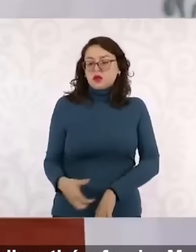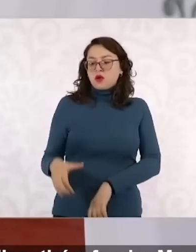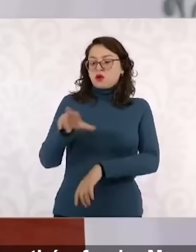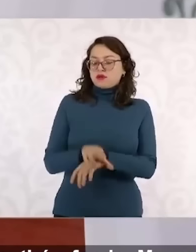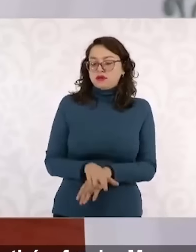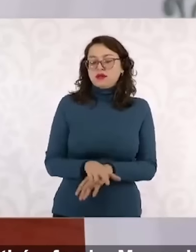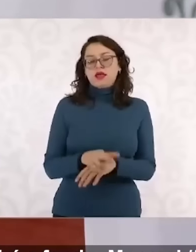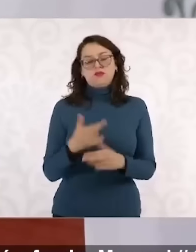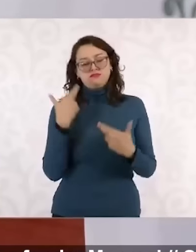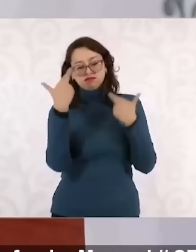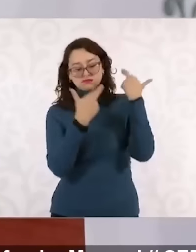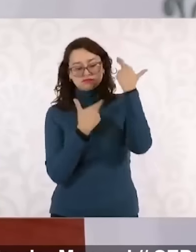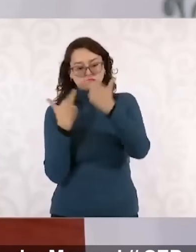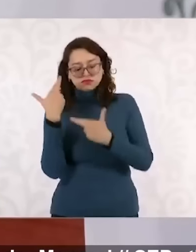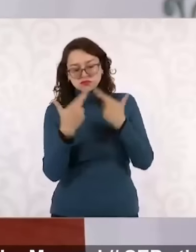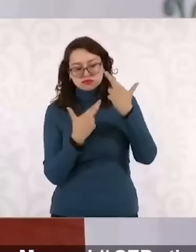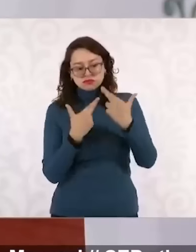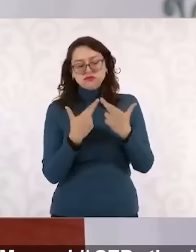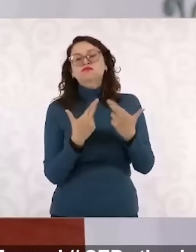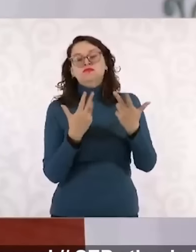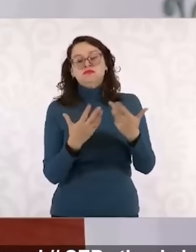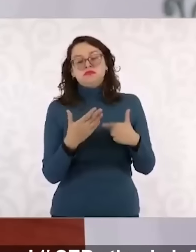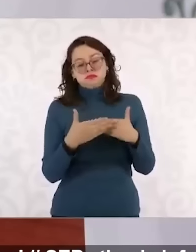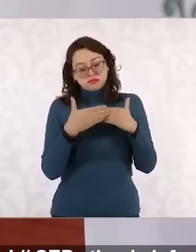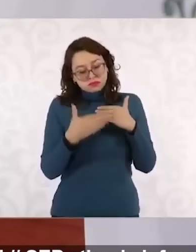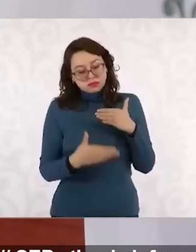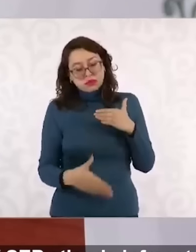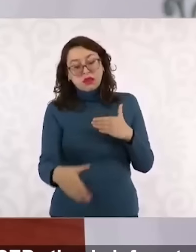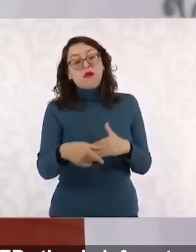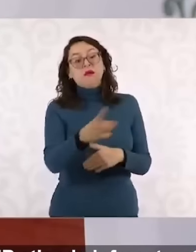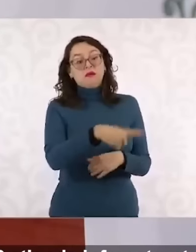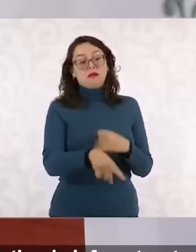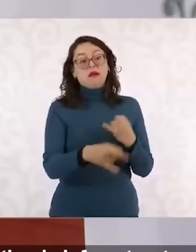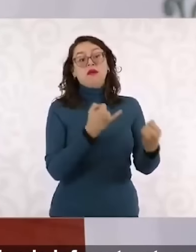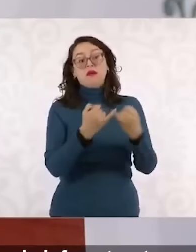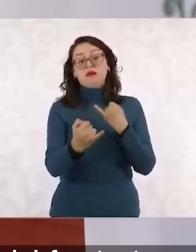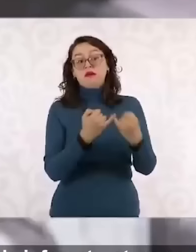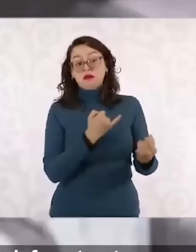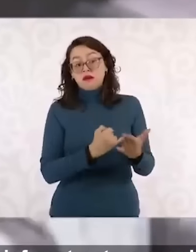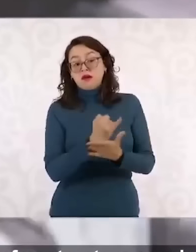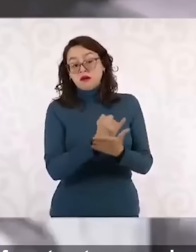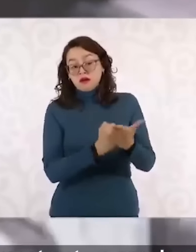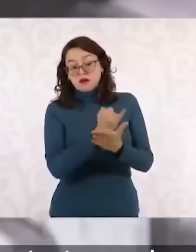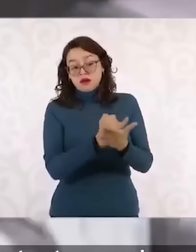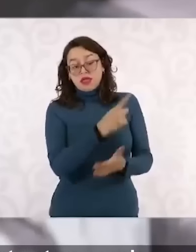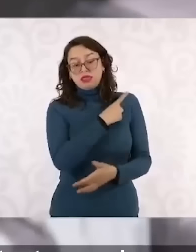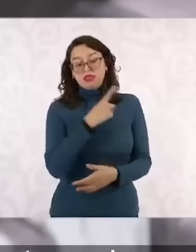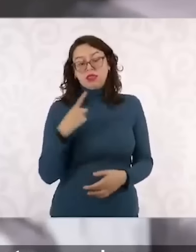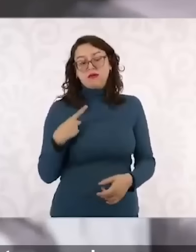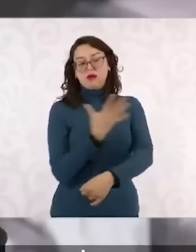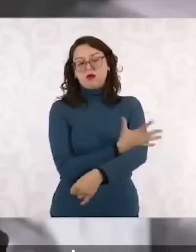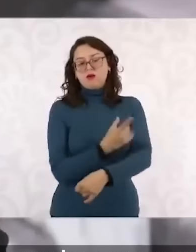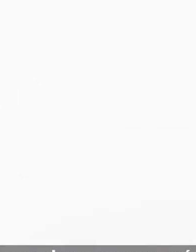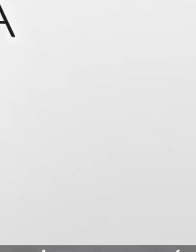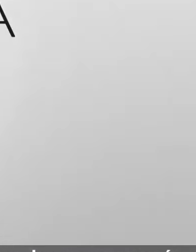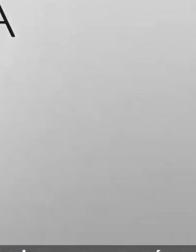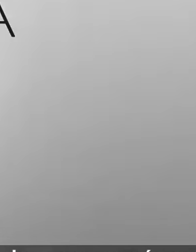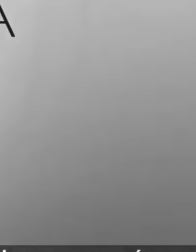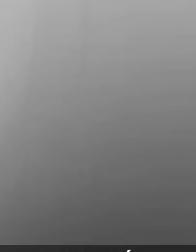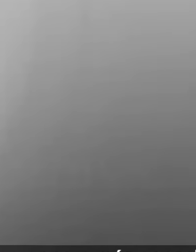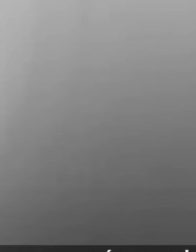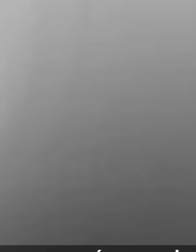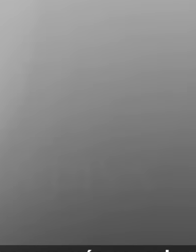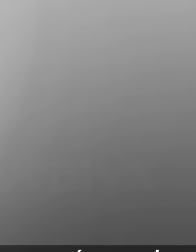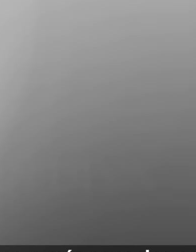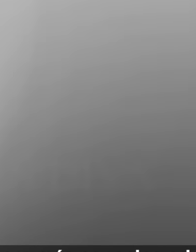prospectivo, garantizaremos que este sector económico opere bajo los más altos estándares de integridad y transparencia.